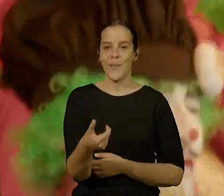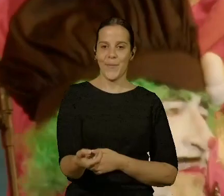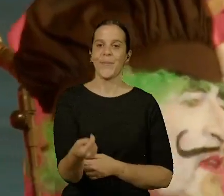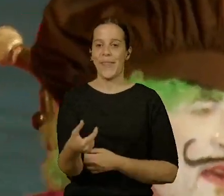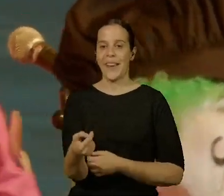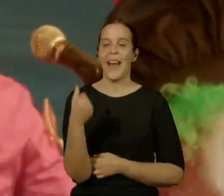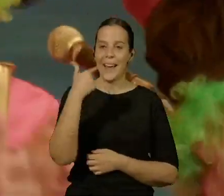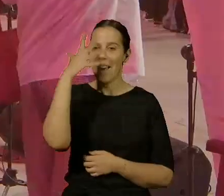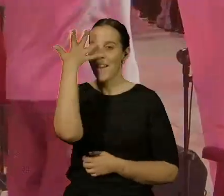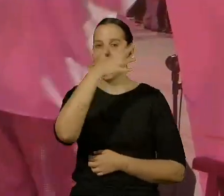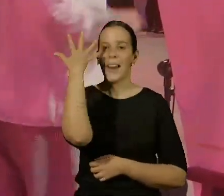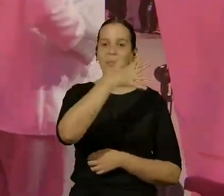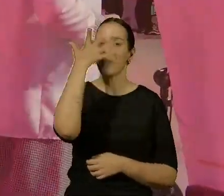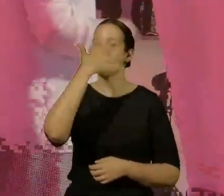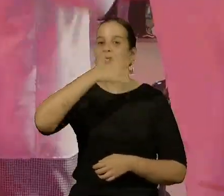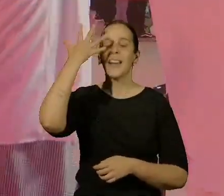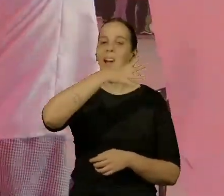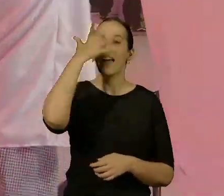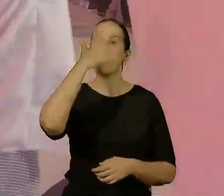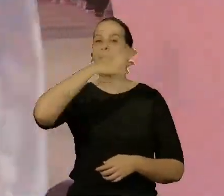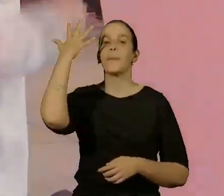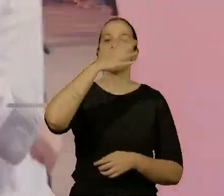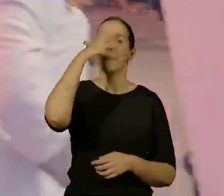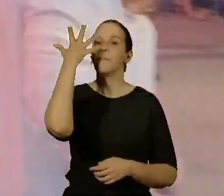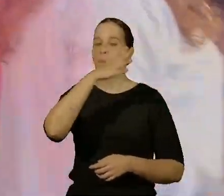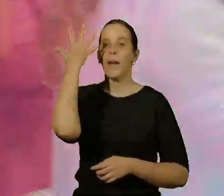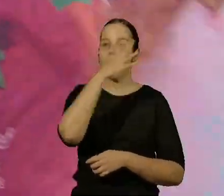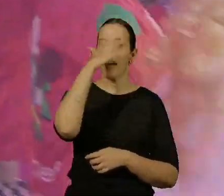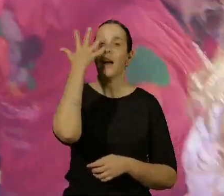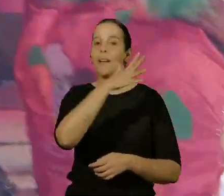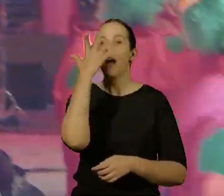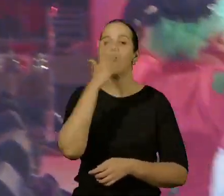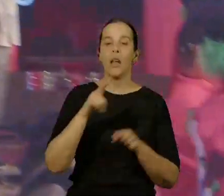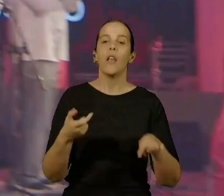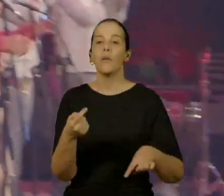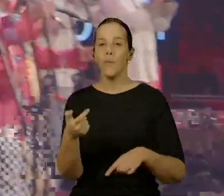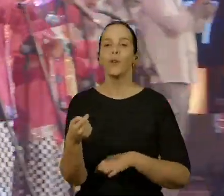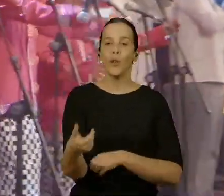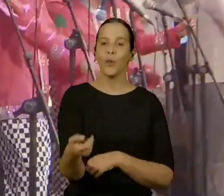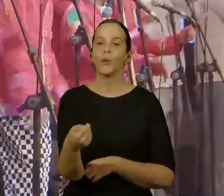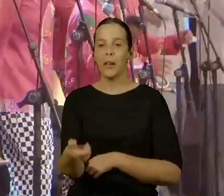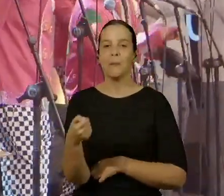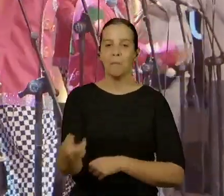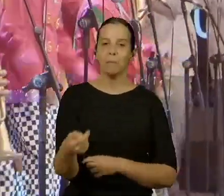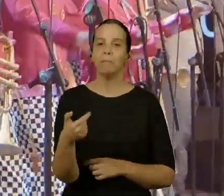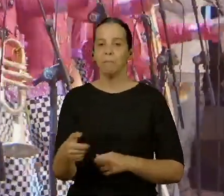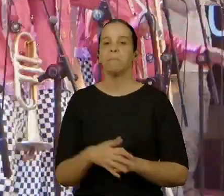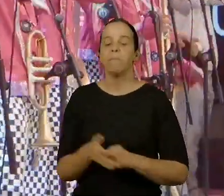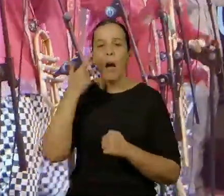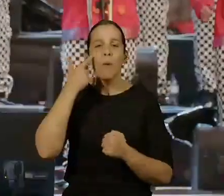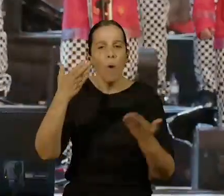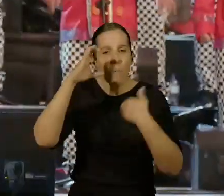Rosario. Vamos. Carnavales, carnavales, carnavales aquí en Puerto Rosario. Vamos, vamos, que te